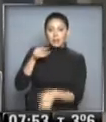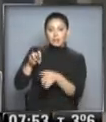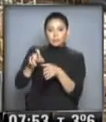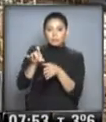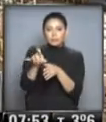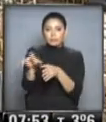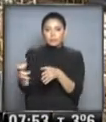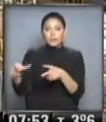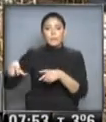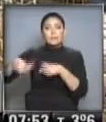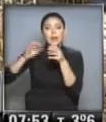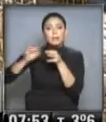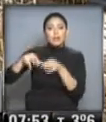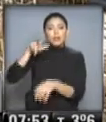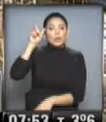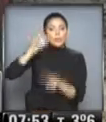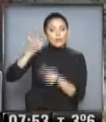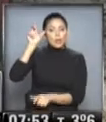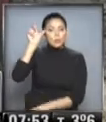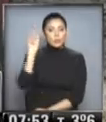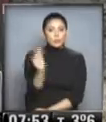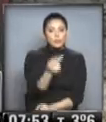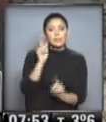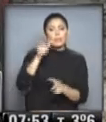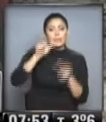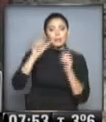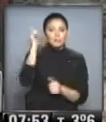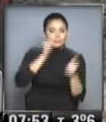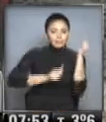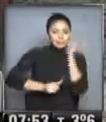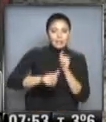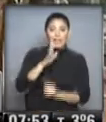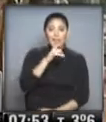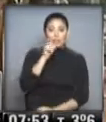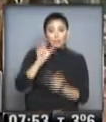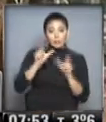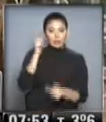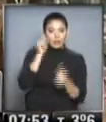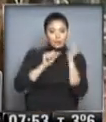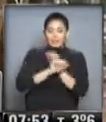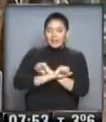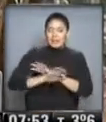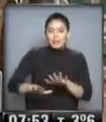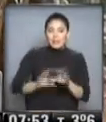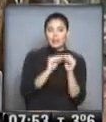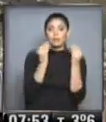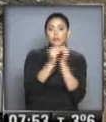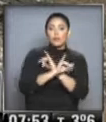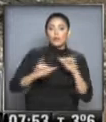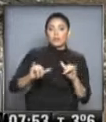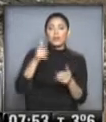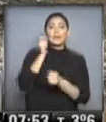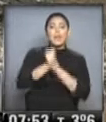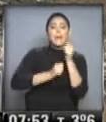parís con el saldo de ocho muertos y decenas de heridos 14 de ellos de gravedad- el dato fue confirmado por la